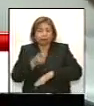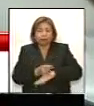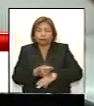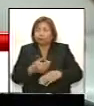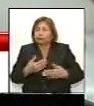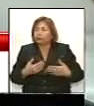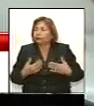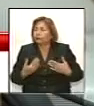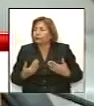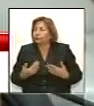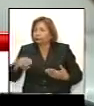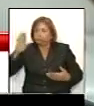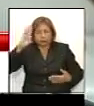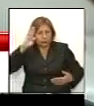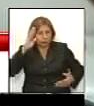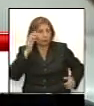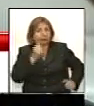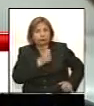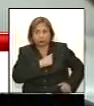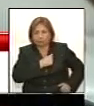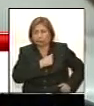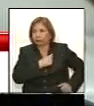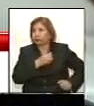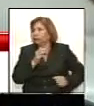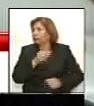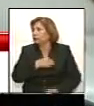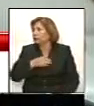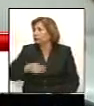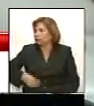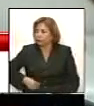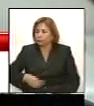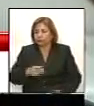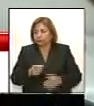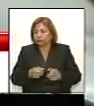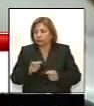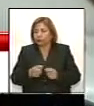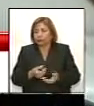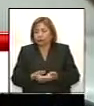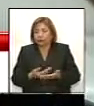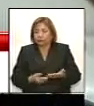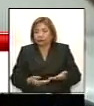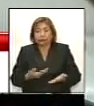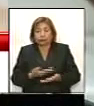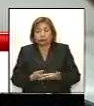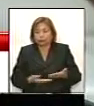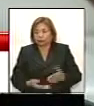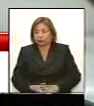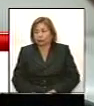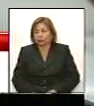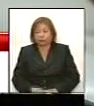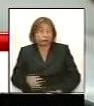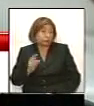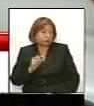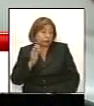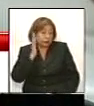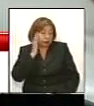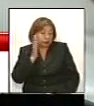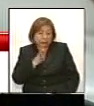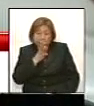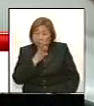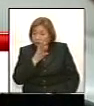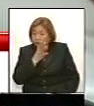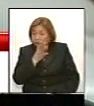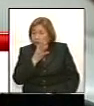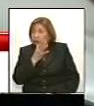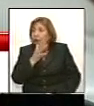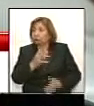ir a la comisaría o al Ministerio Público a hacer esta denuncia. A no ser que sea por un tema de